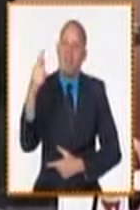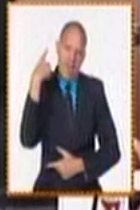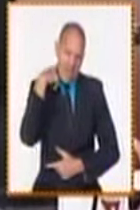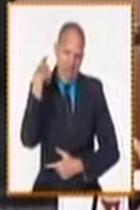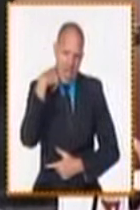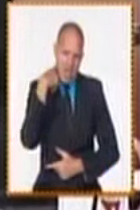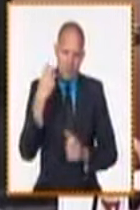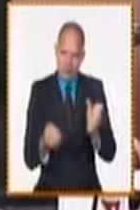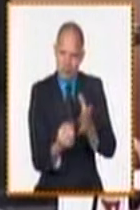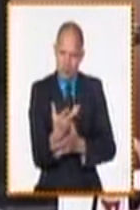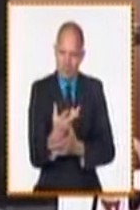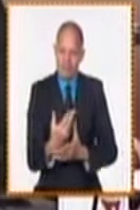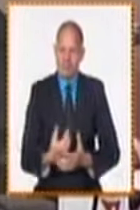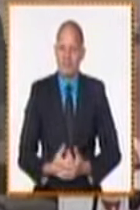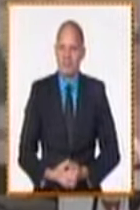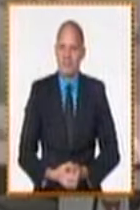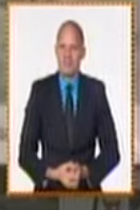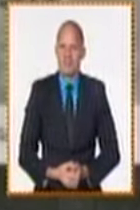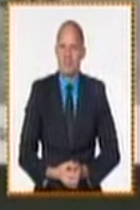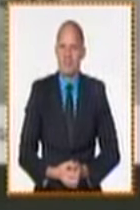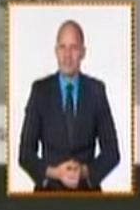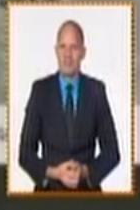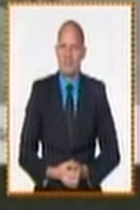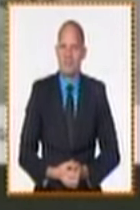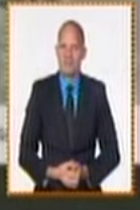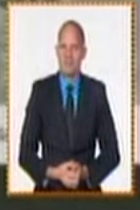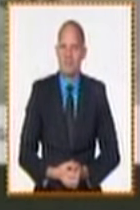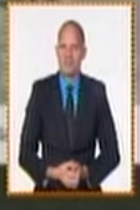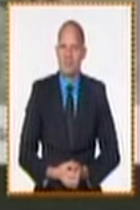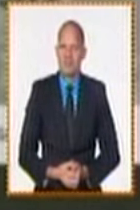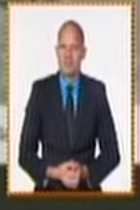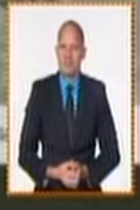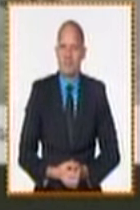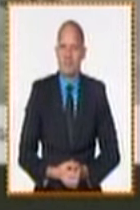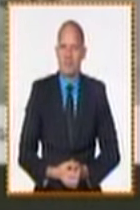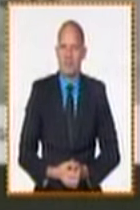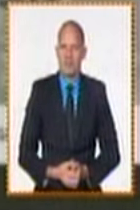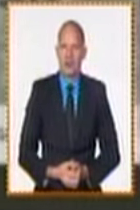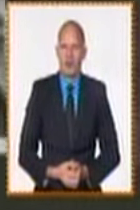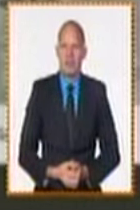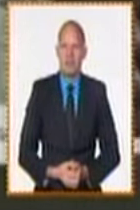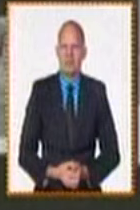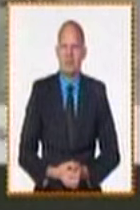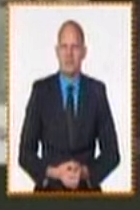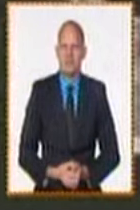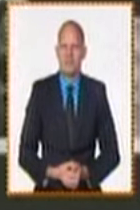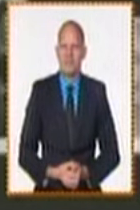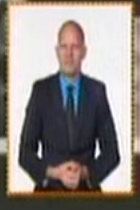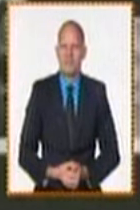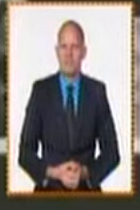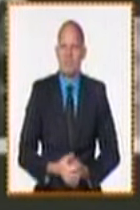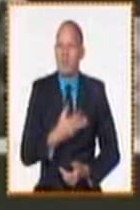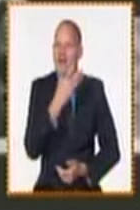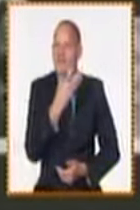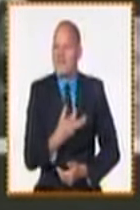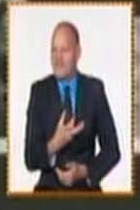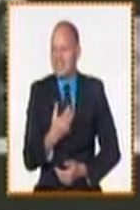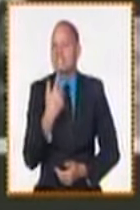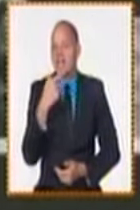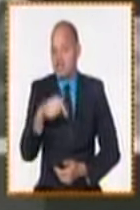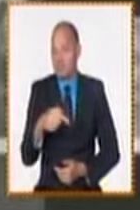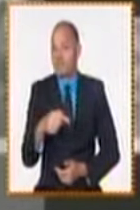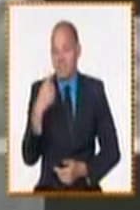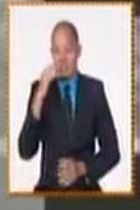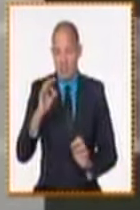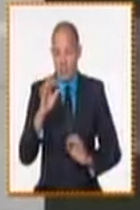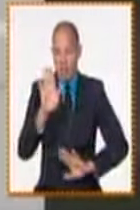hablaremos hoy en nuestra mesa redonda. Fidel, soldado de las ideas. El sitio web más completo sobre la